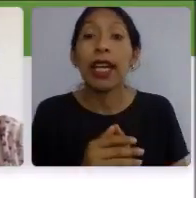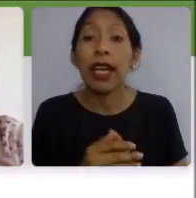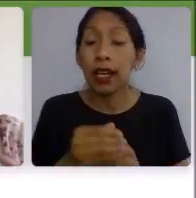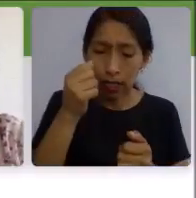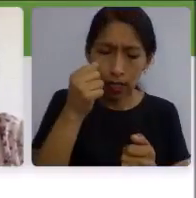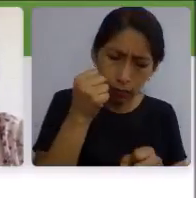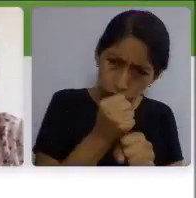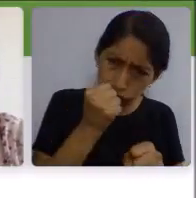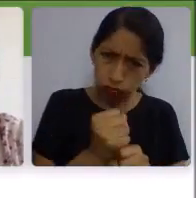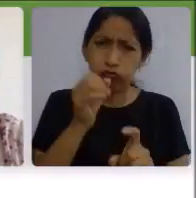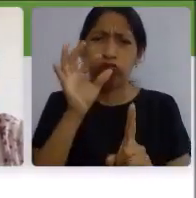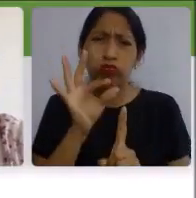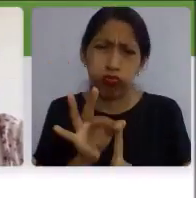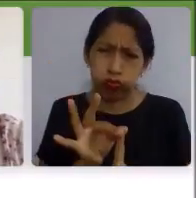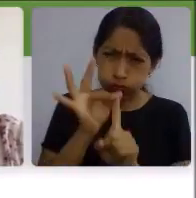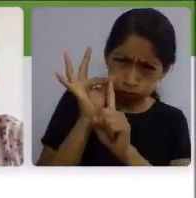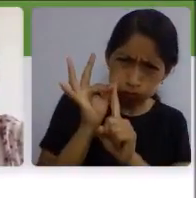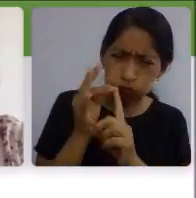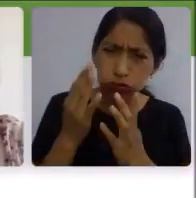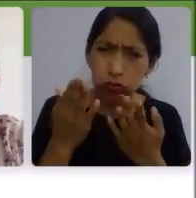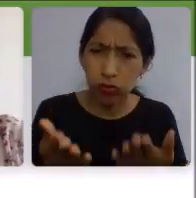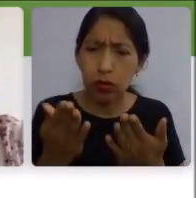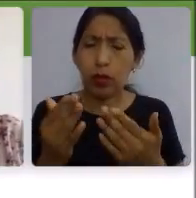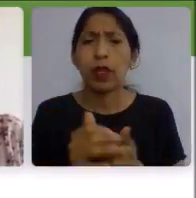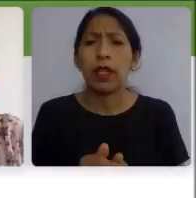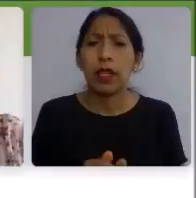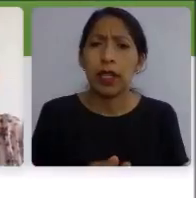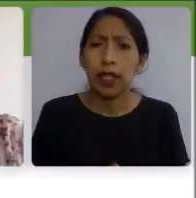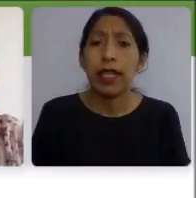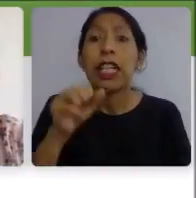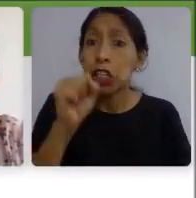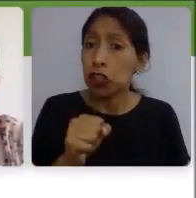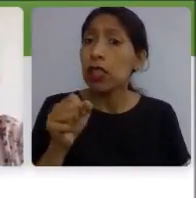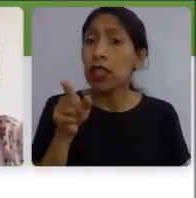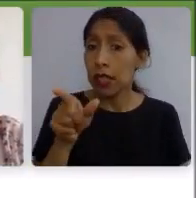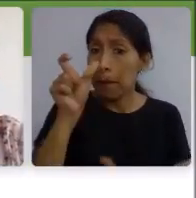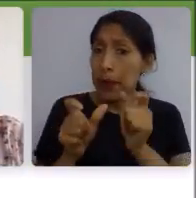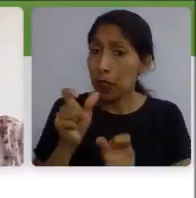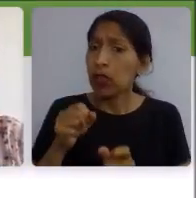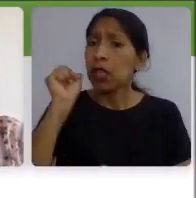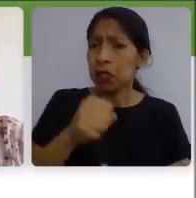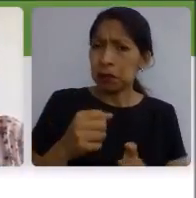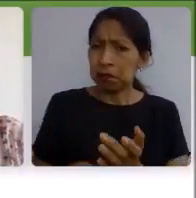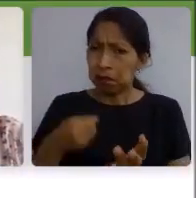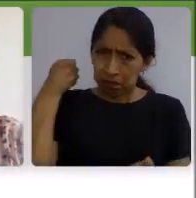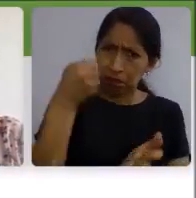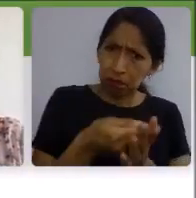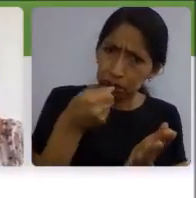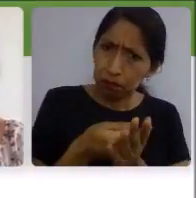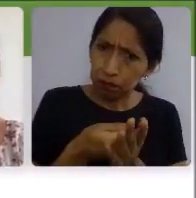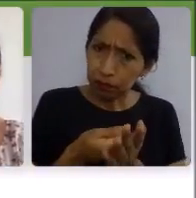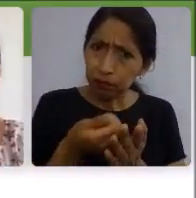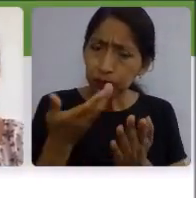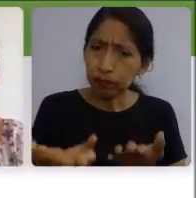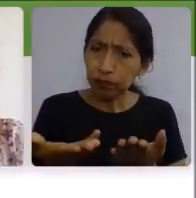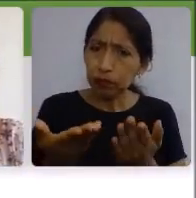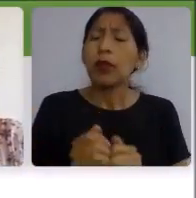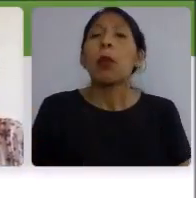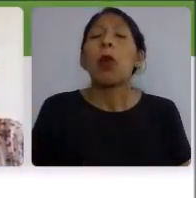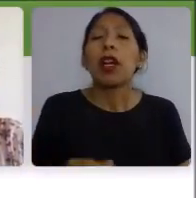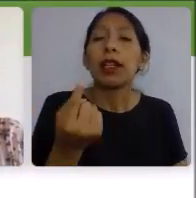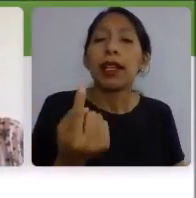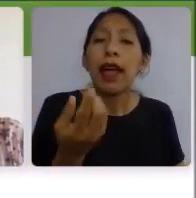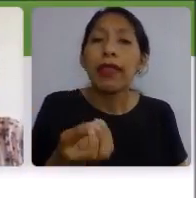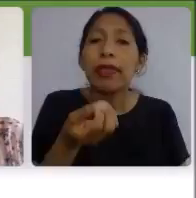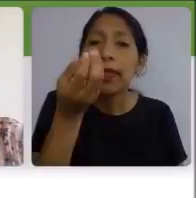trabajado, especializado, definitivamente lo van a pagar. ¿Por qué? Porque ese producto se lo están dando a un cliente,